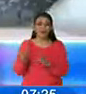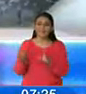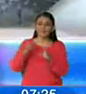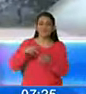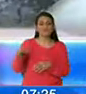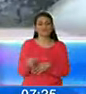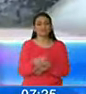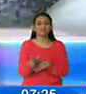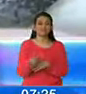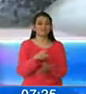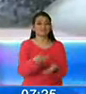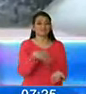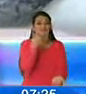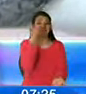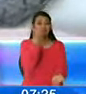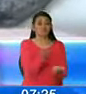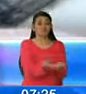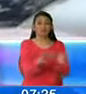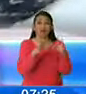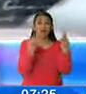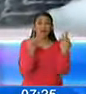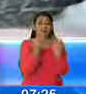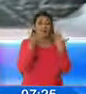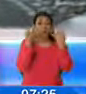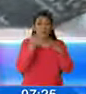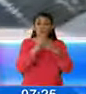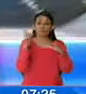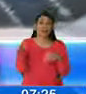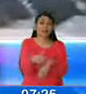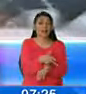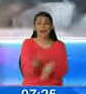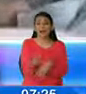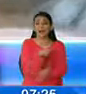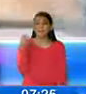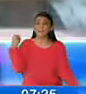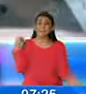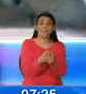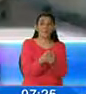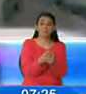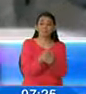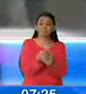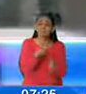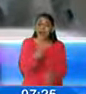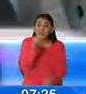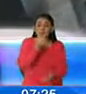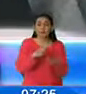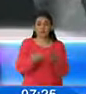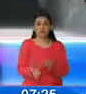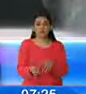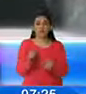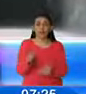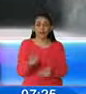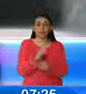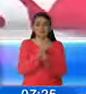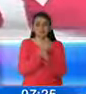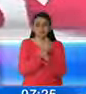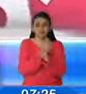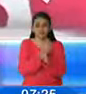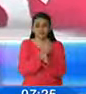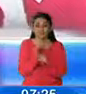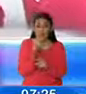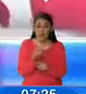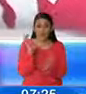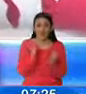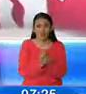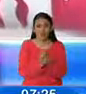reunirse con su familia, y el bus en el que viajaba perdió el control, dejándolo casi muerto. Desde aquel día, su esposa, amante